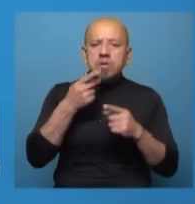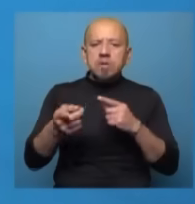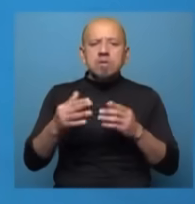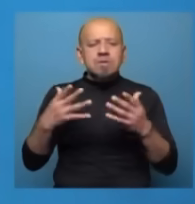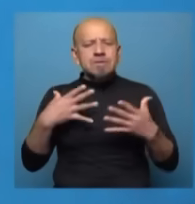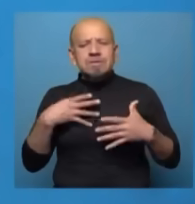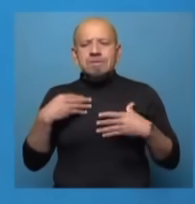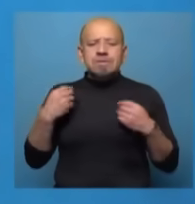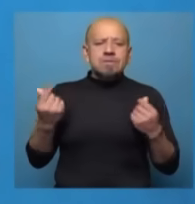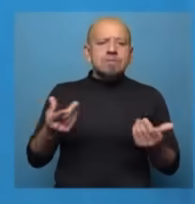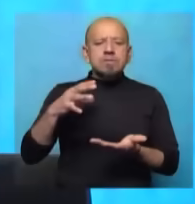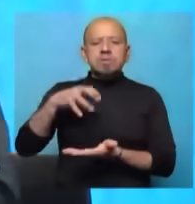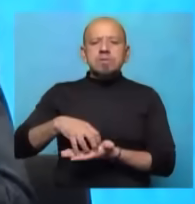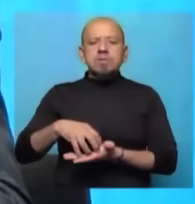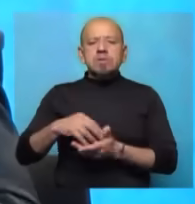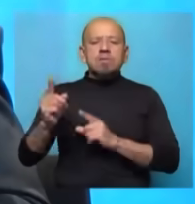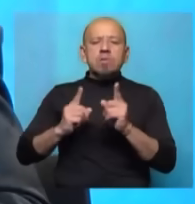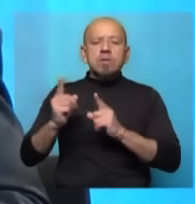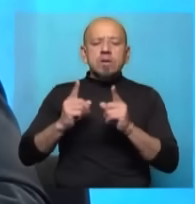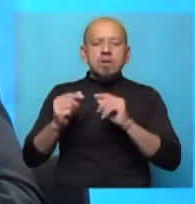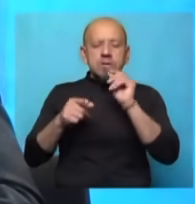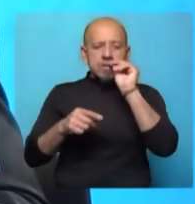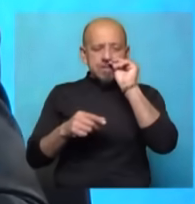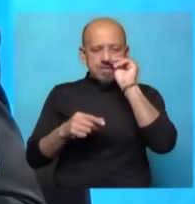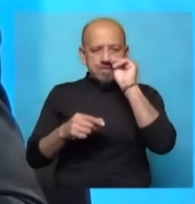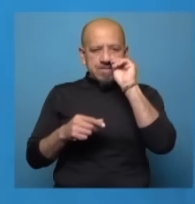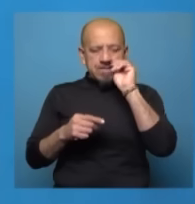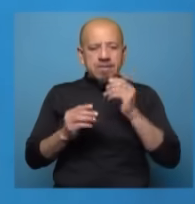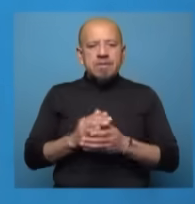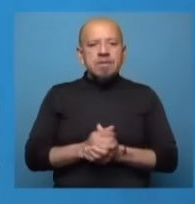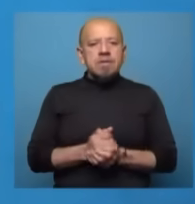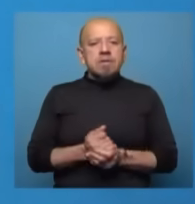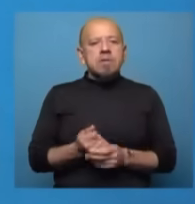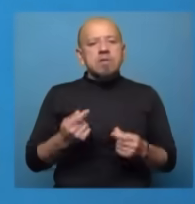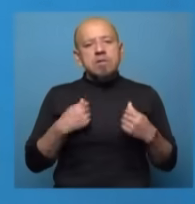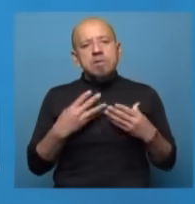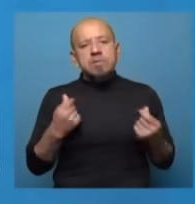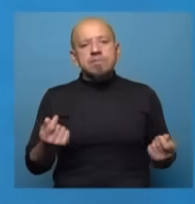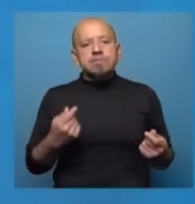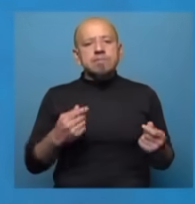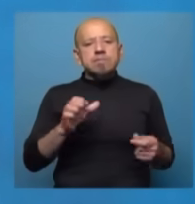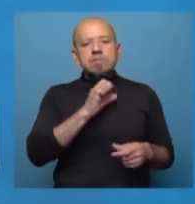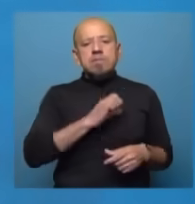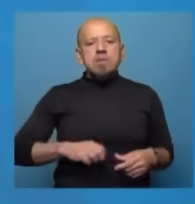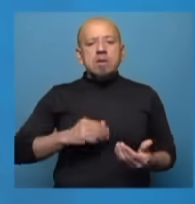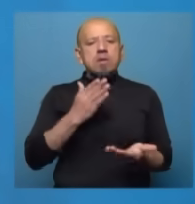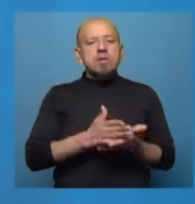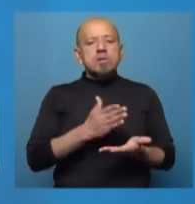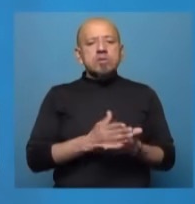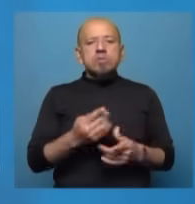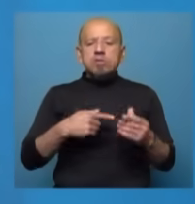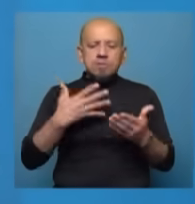removedor que es para el consultorio jurídico de la udelar también este caso yo siento que viene ganando claramente el estado de derecho pero con